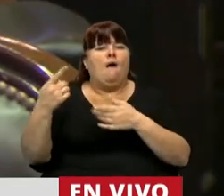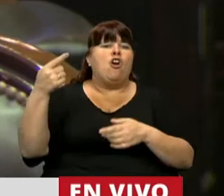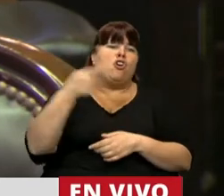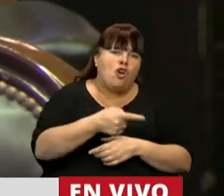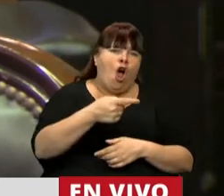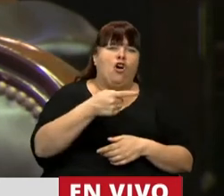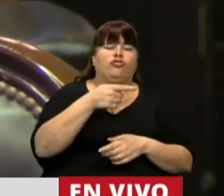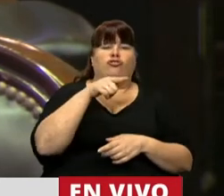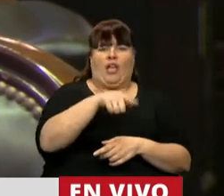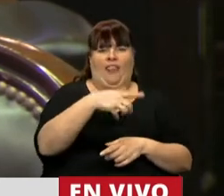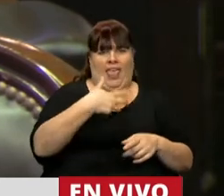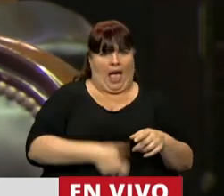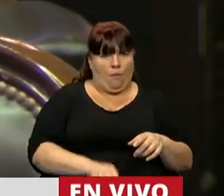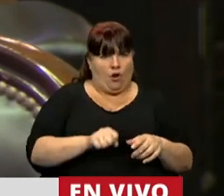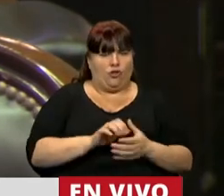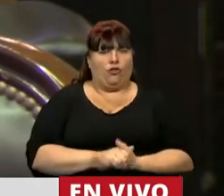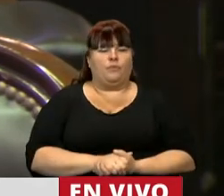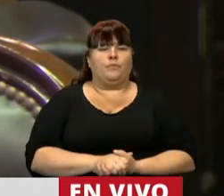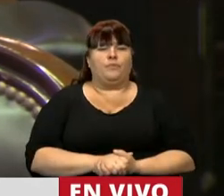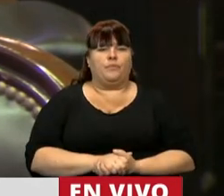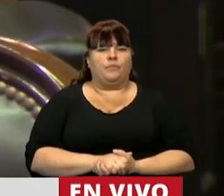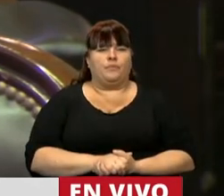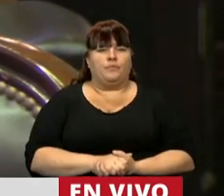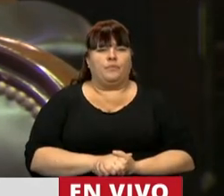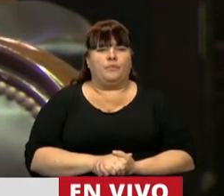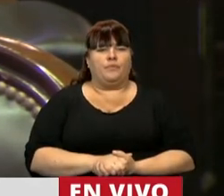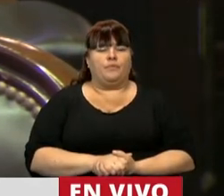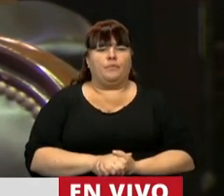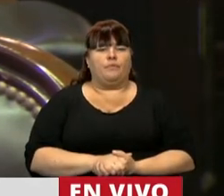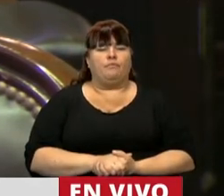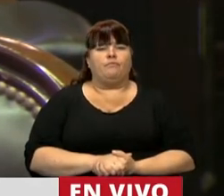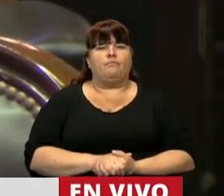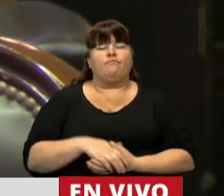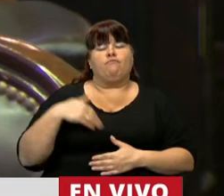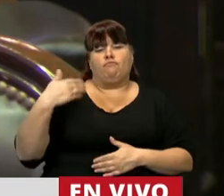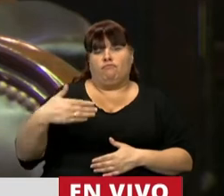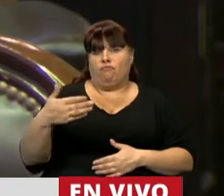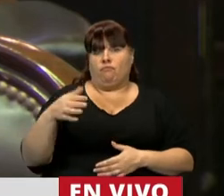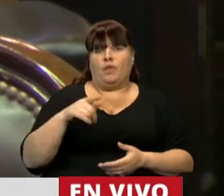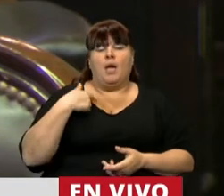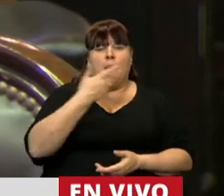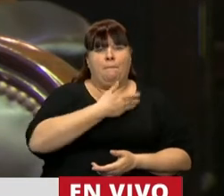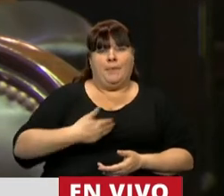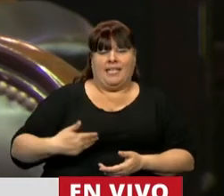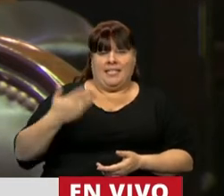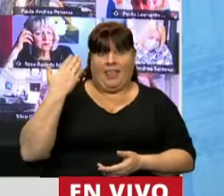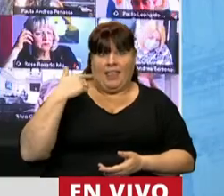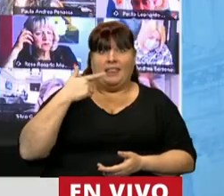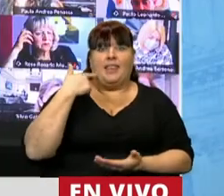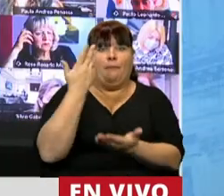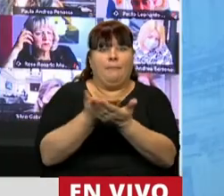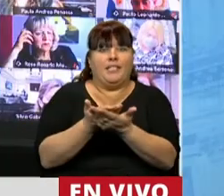de la interrupción voluntaria del embarazo a pocos días de que nuestro presidente